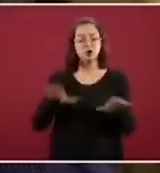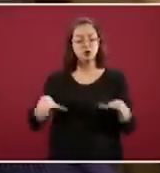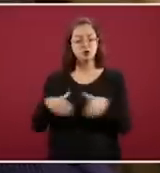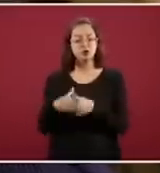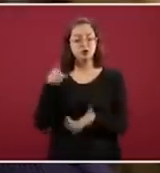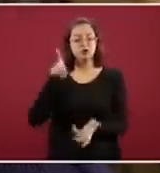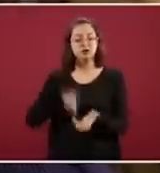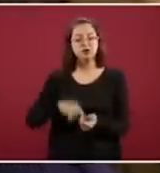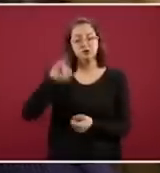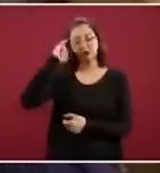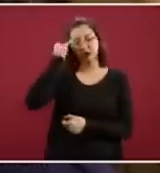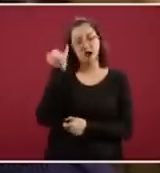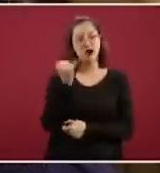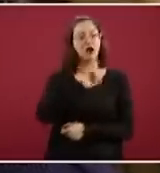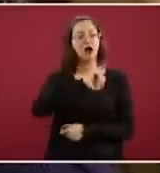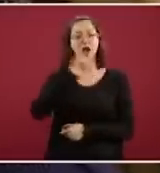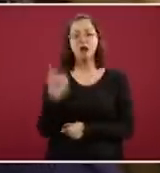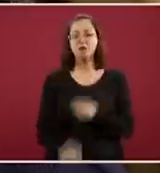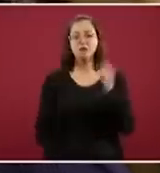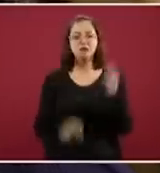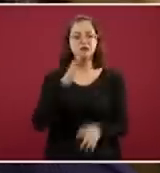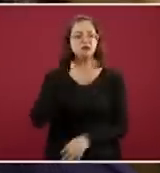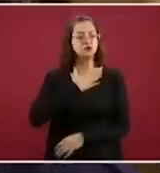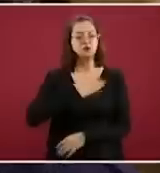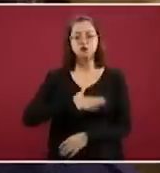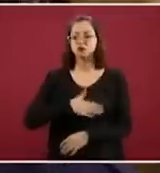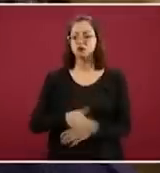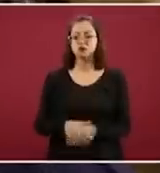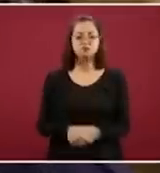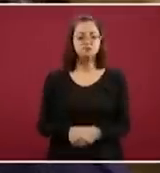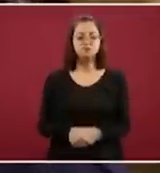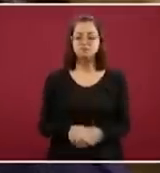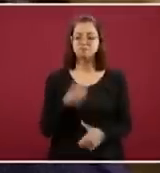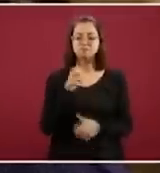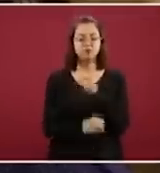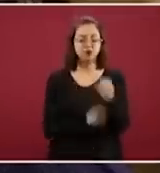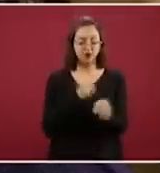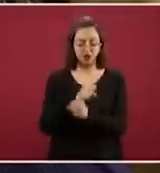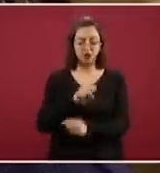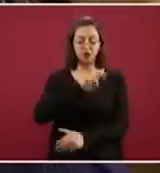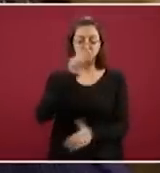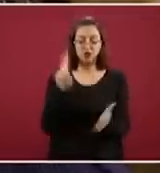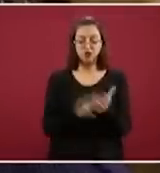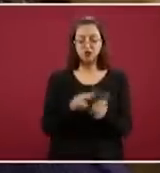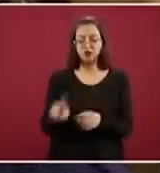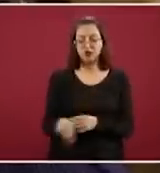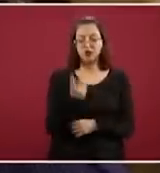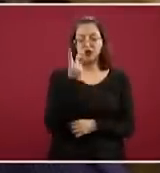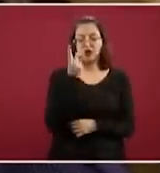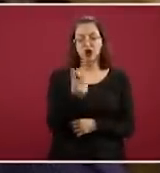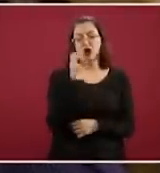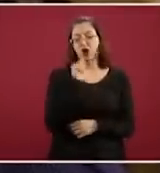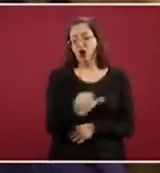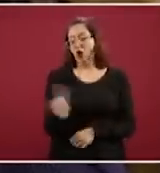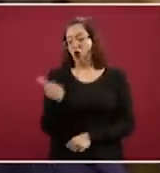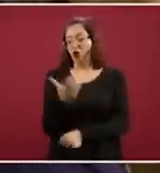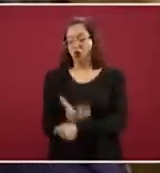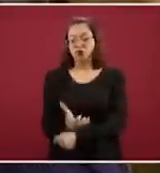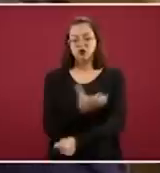comunidad, nunca hubo justicia. En el año 2002, junto con otros